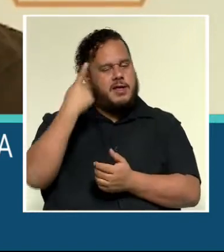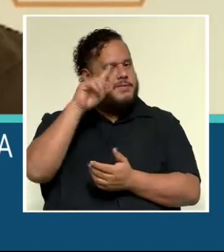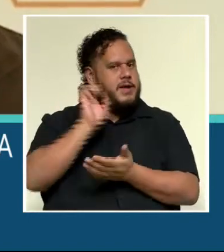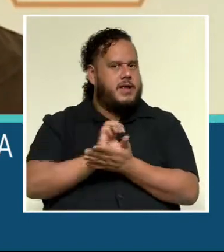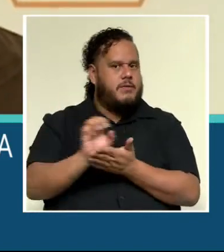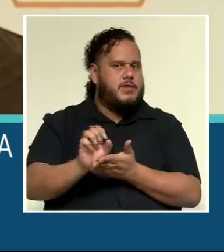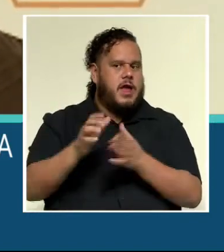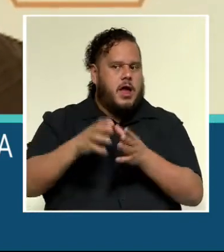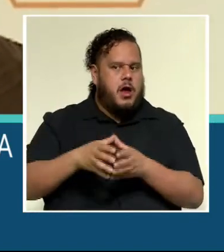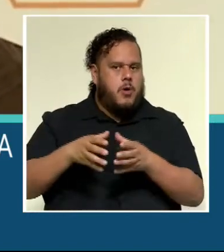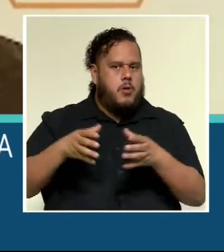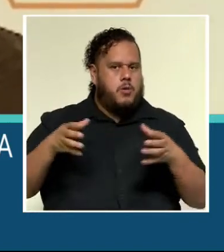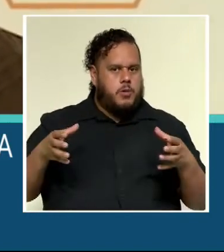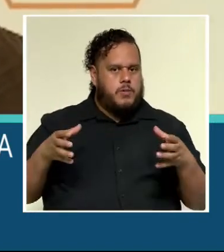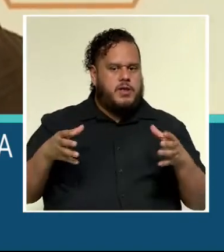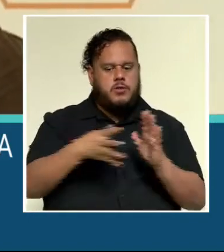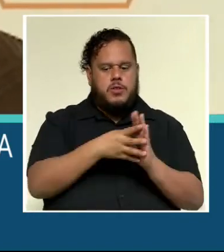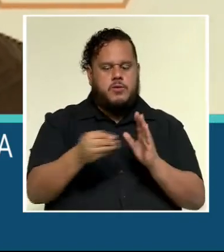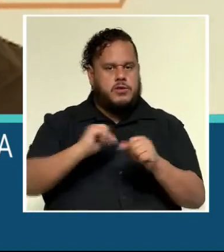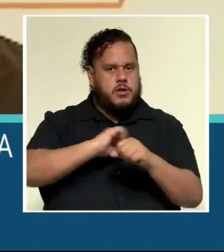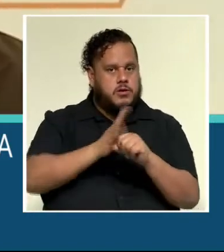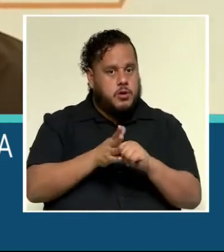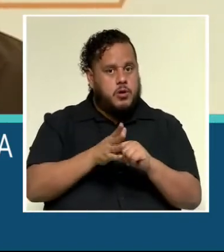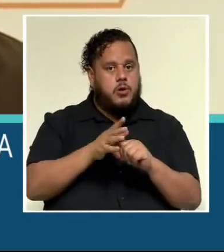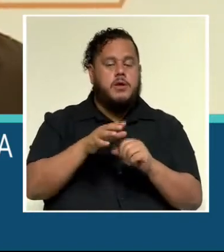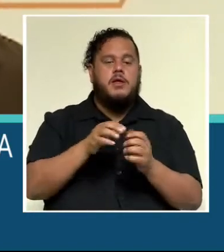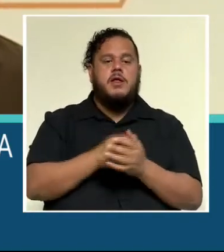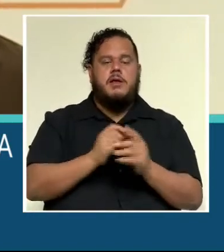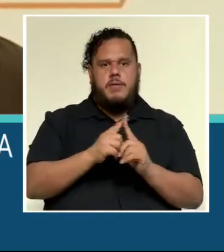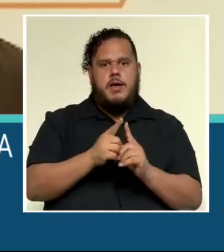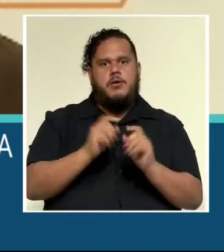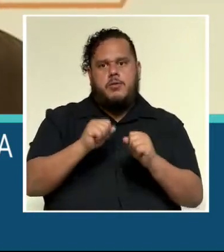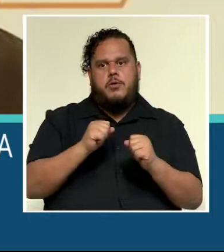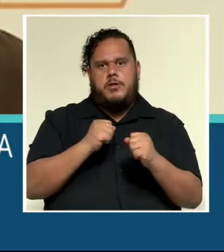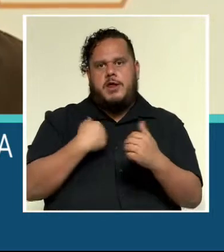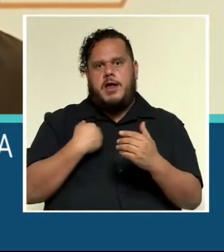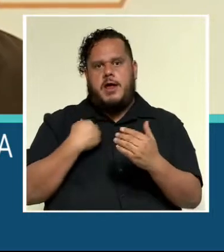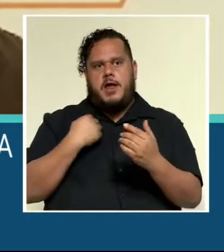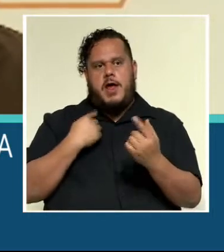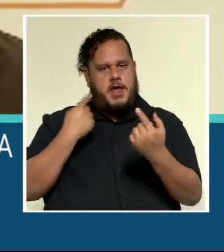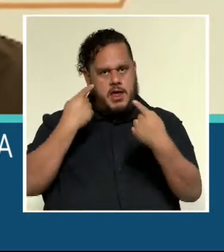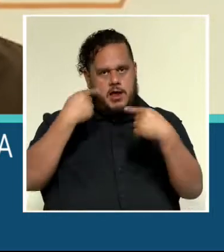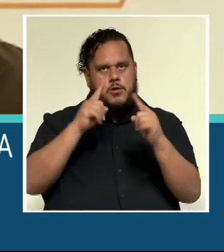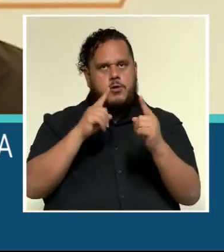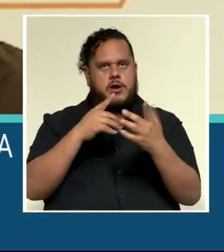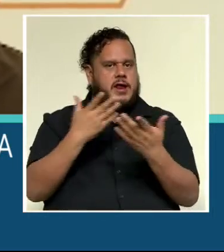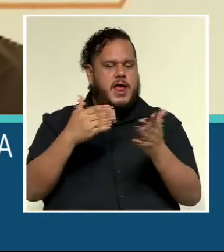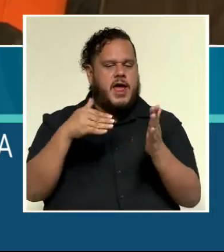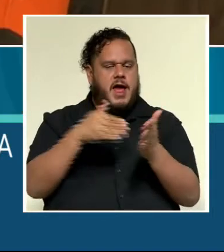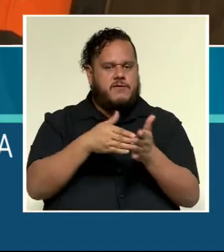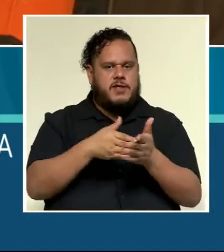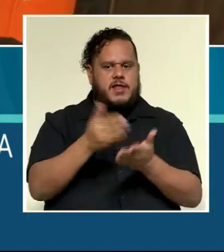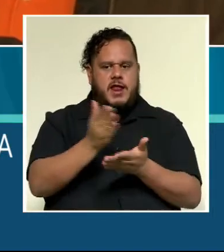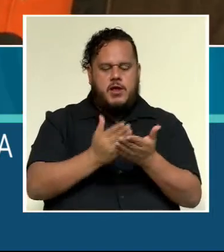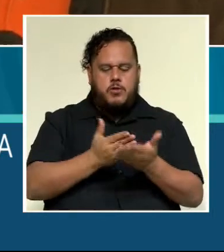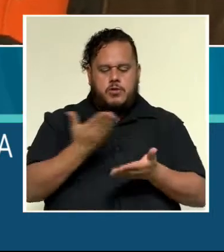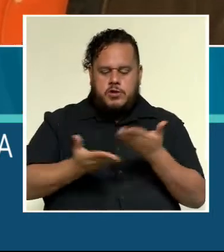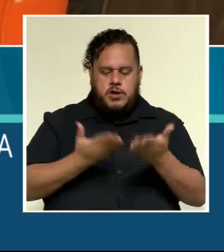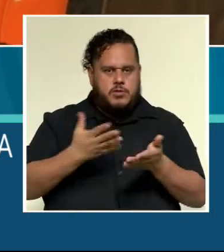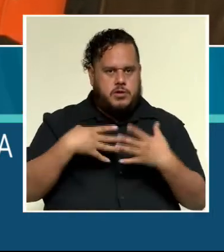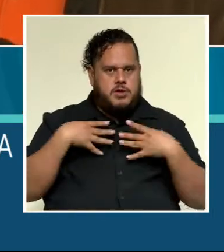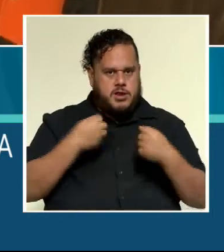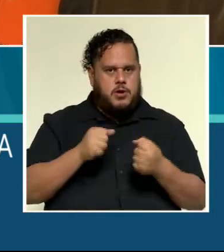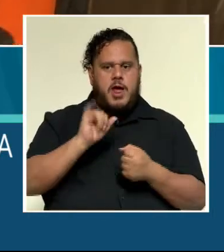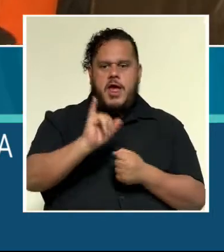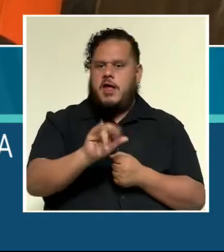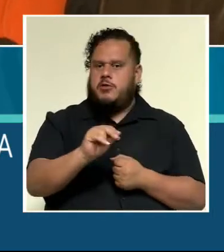un aumento mayor de casos que sin duda alguna podrían llegar a afectar la prestación de servicios de salud, y esto es lo que no se quiere.